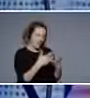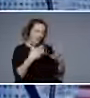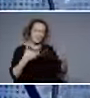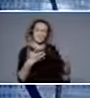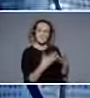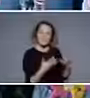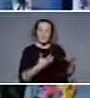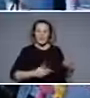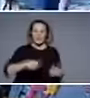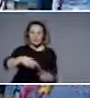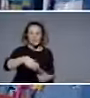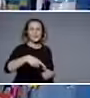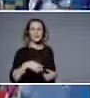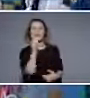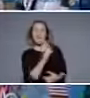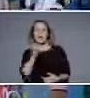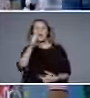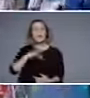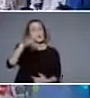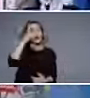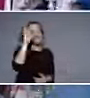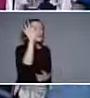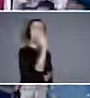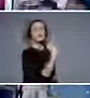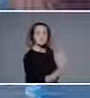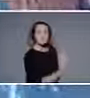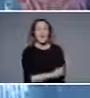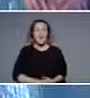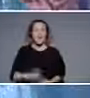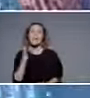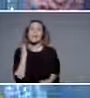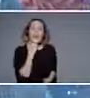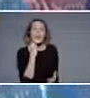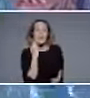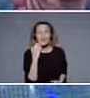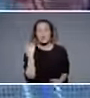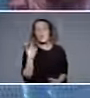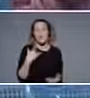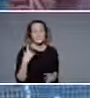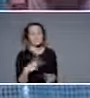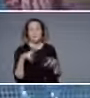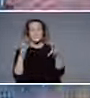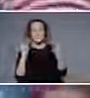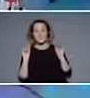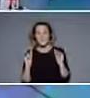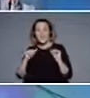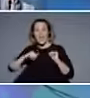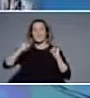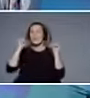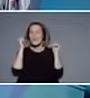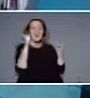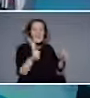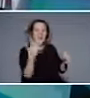y escuchaste mi cantar. Cara dura ya se marcha, ya comienza